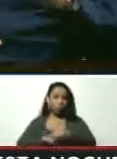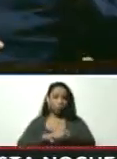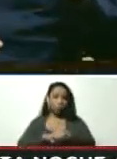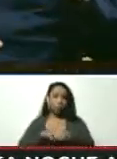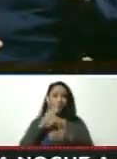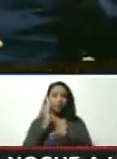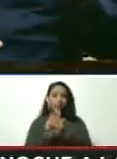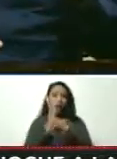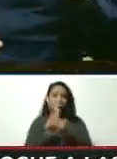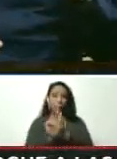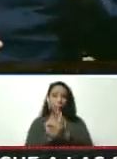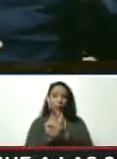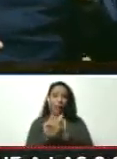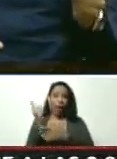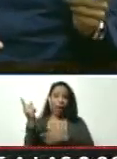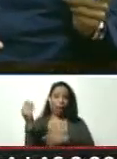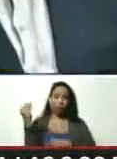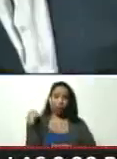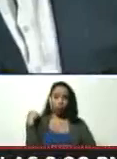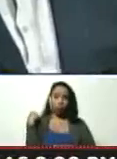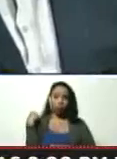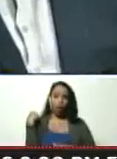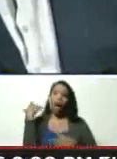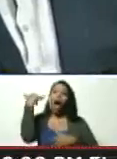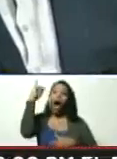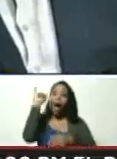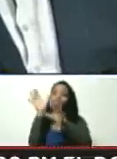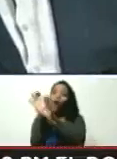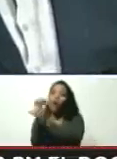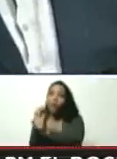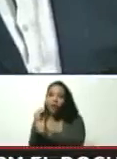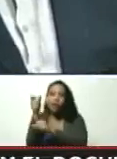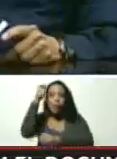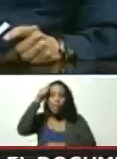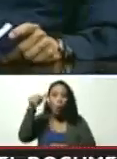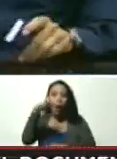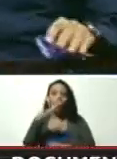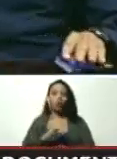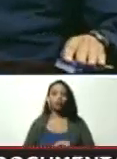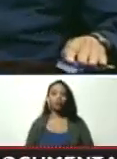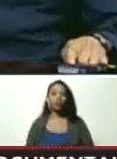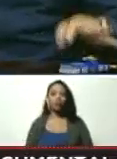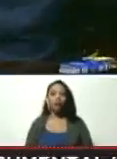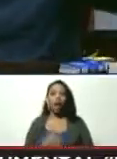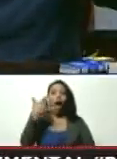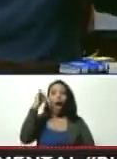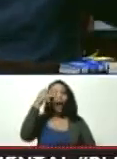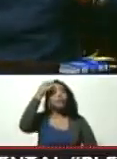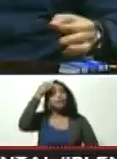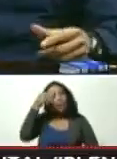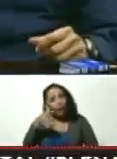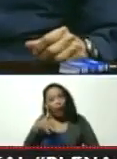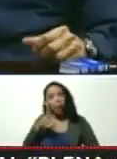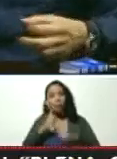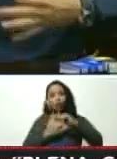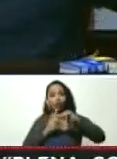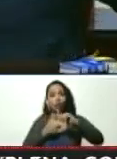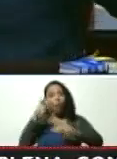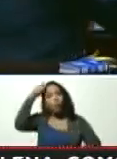siempre nos decía, hay que confiar en el pueblo, hay que creer en el pueblo,